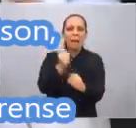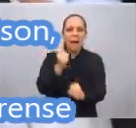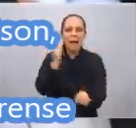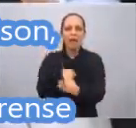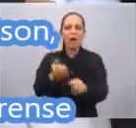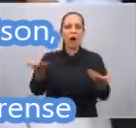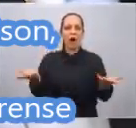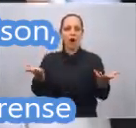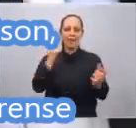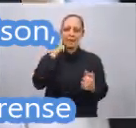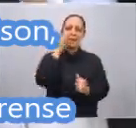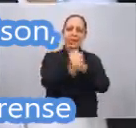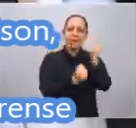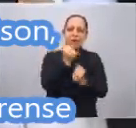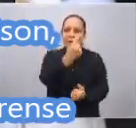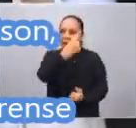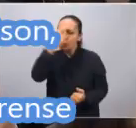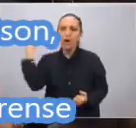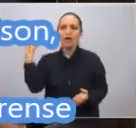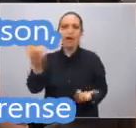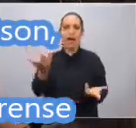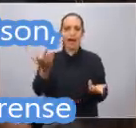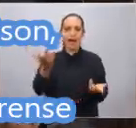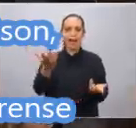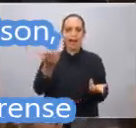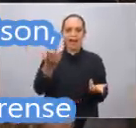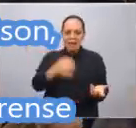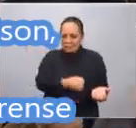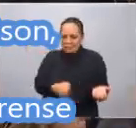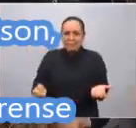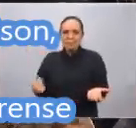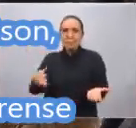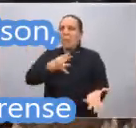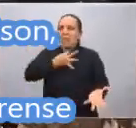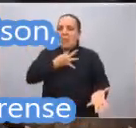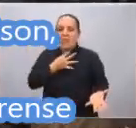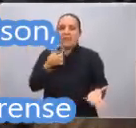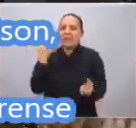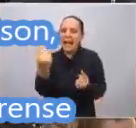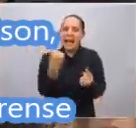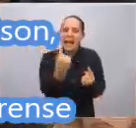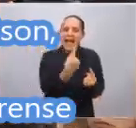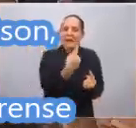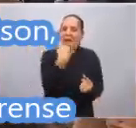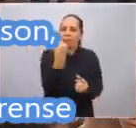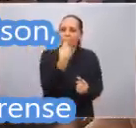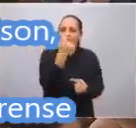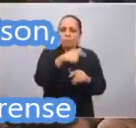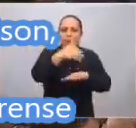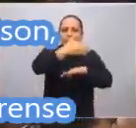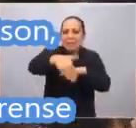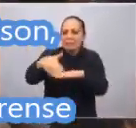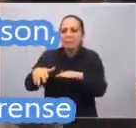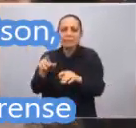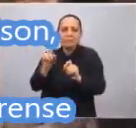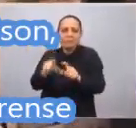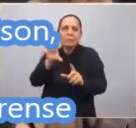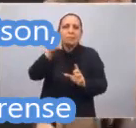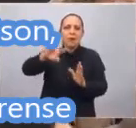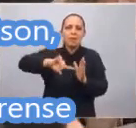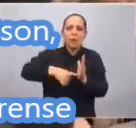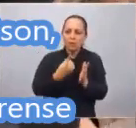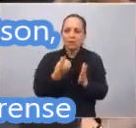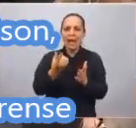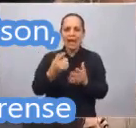trabajadores, la industria nacional. Lo están pagando en cada una de las cuadras de la provincia de